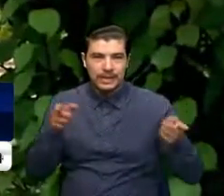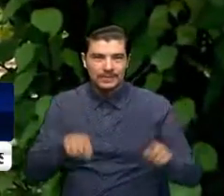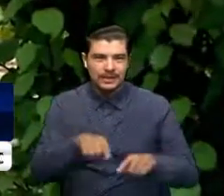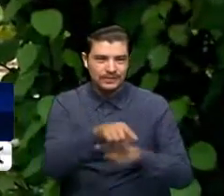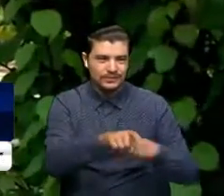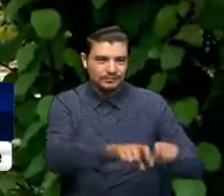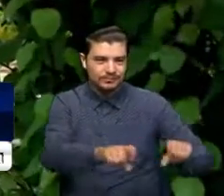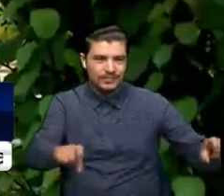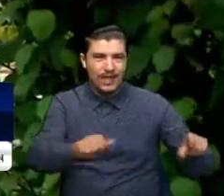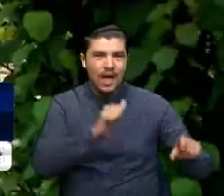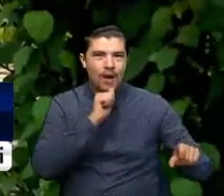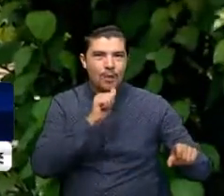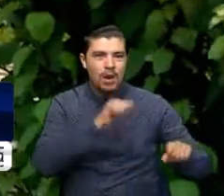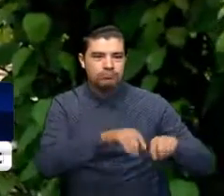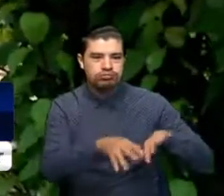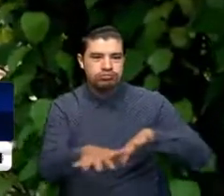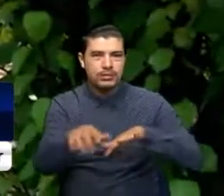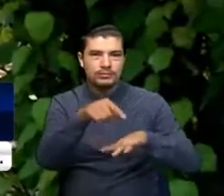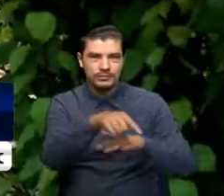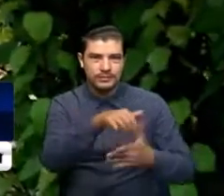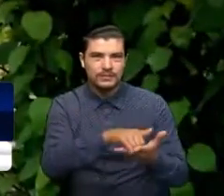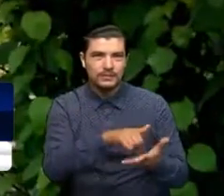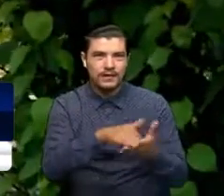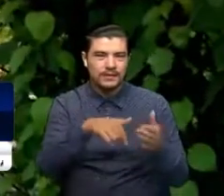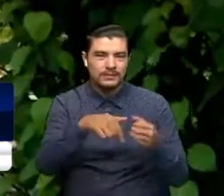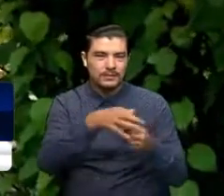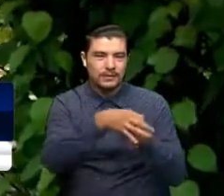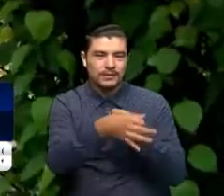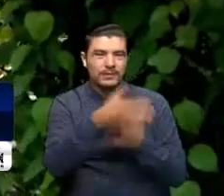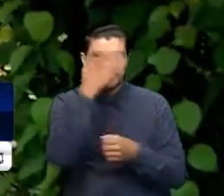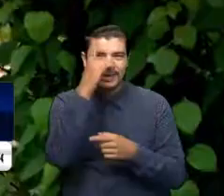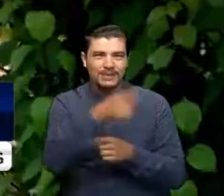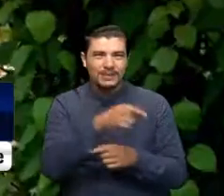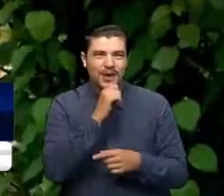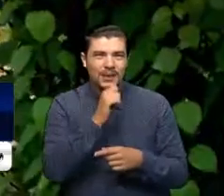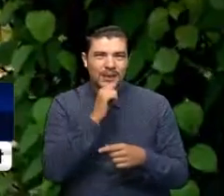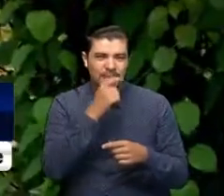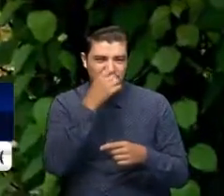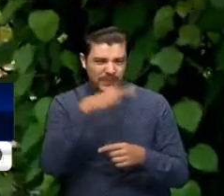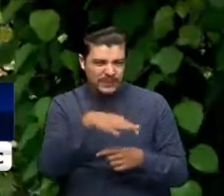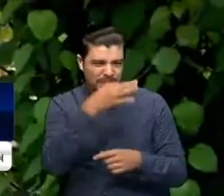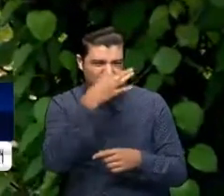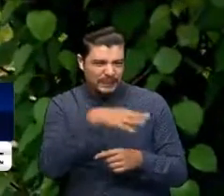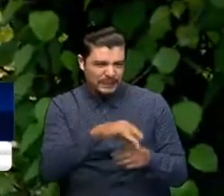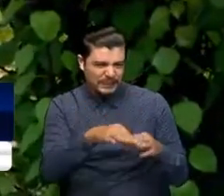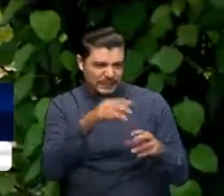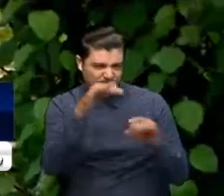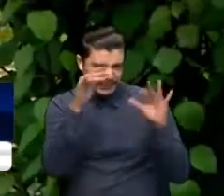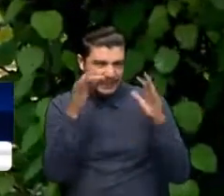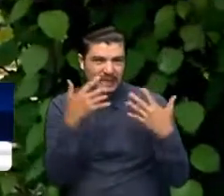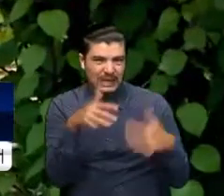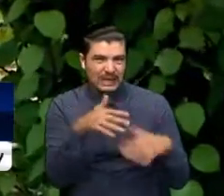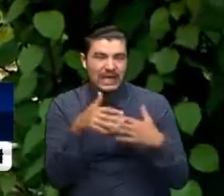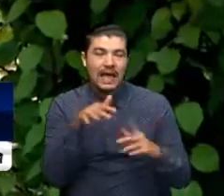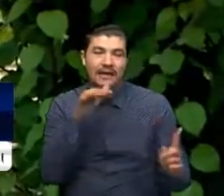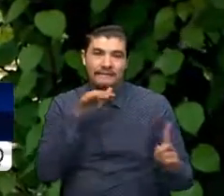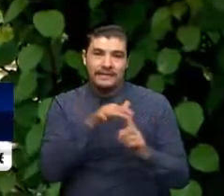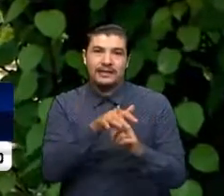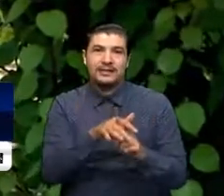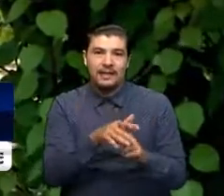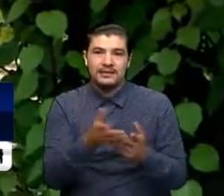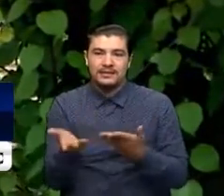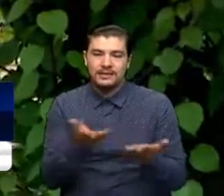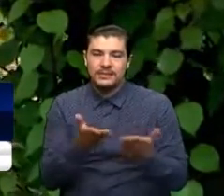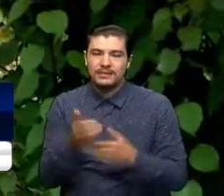de esta población ante la situación de turbidez que tiene el agua para su tratamiento y así afecta el suministro